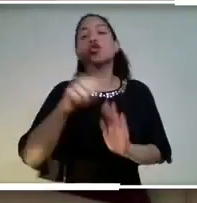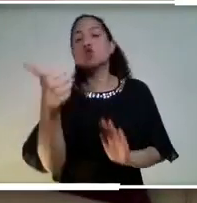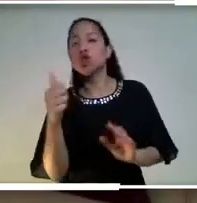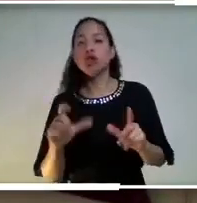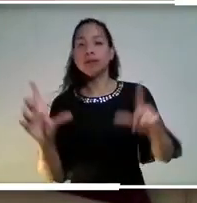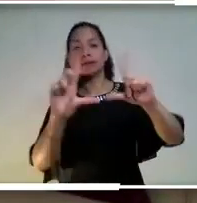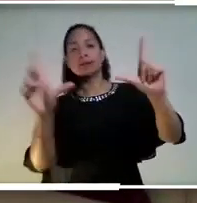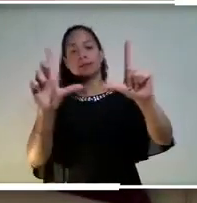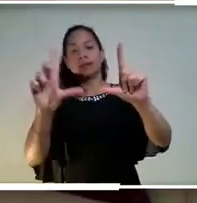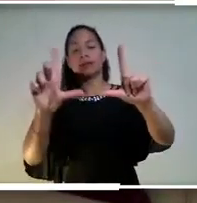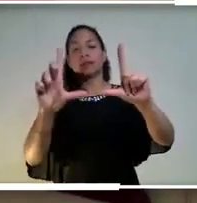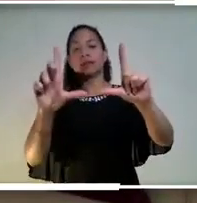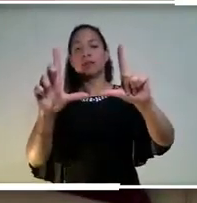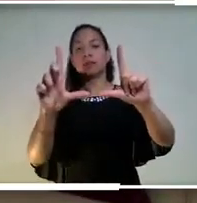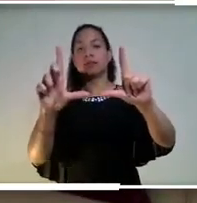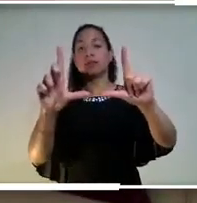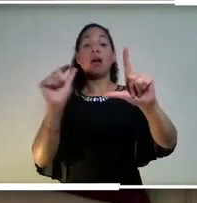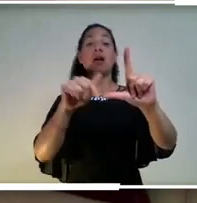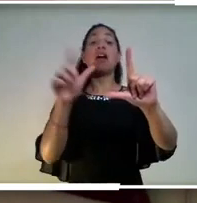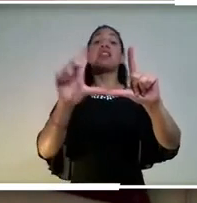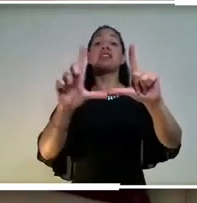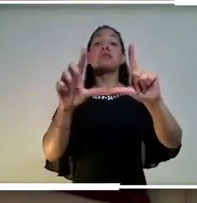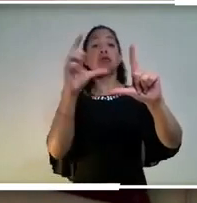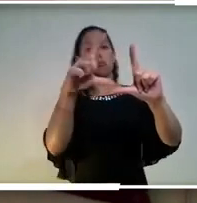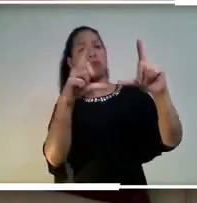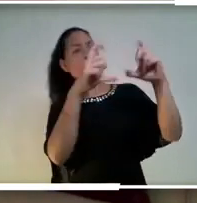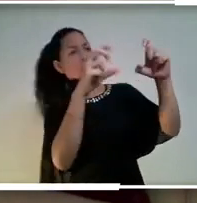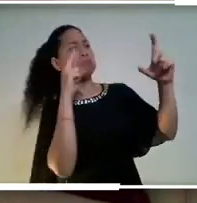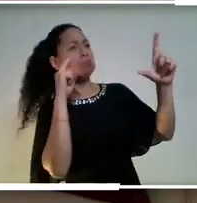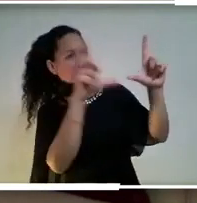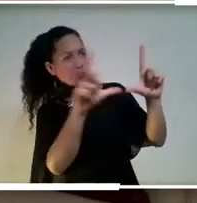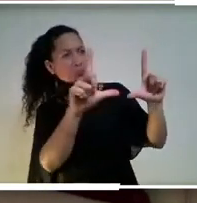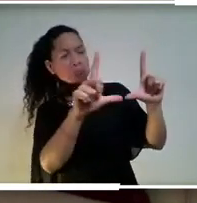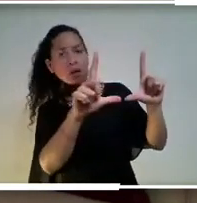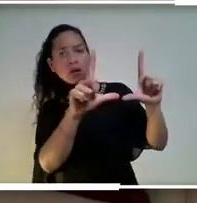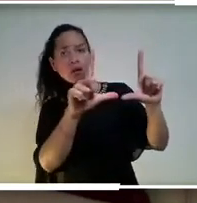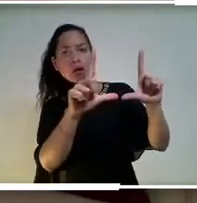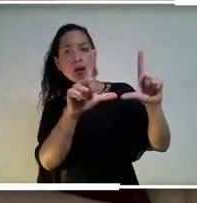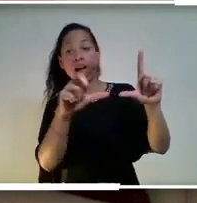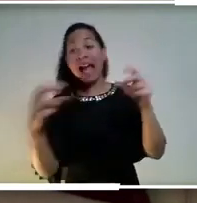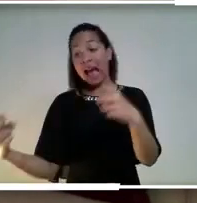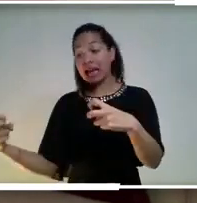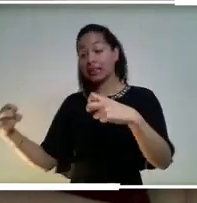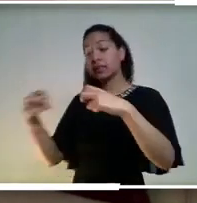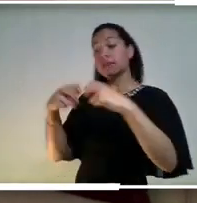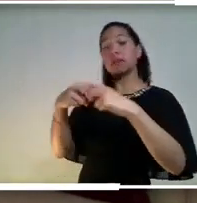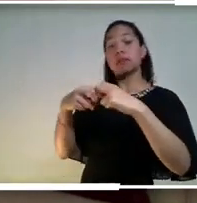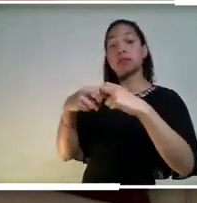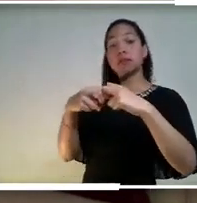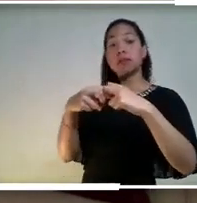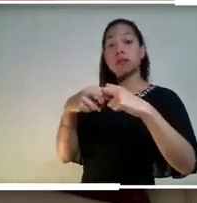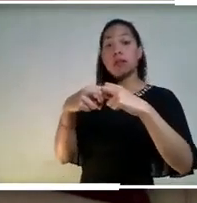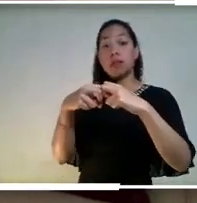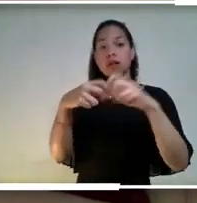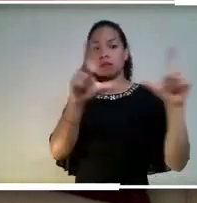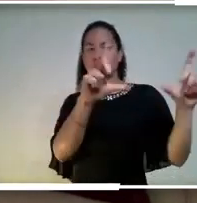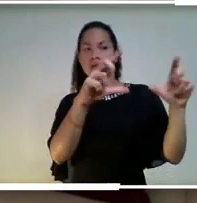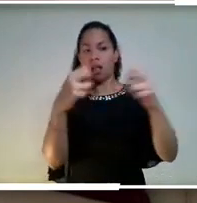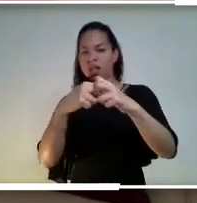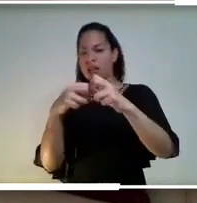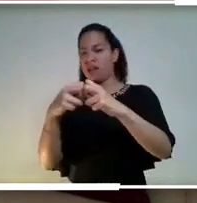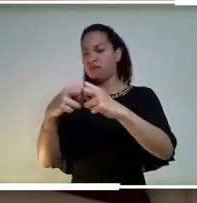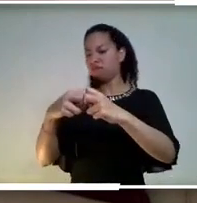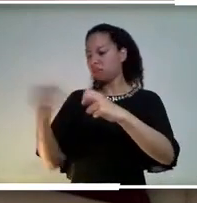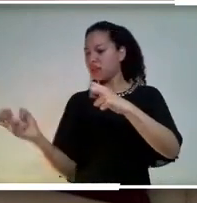una imagen y si tú desconectas la electricidad la imagen que pasa desaparece